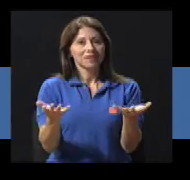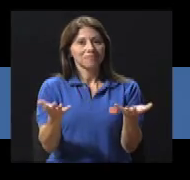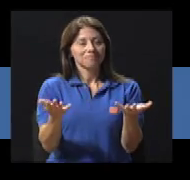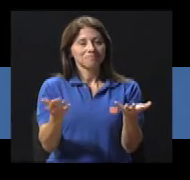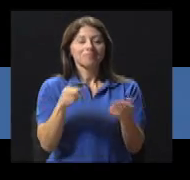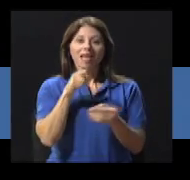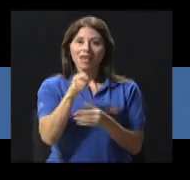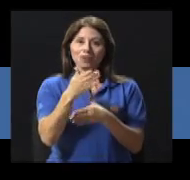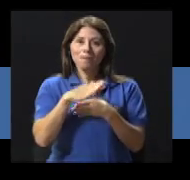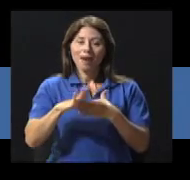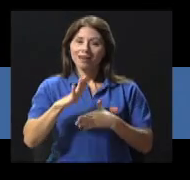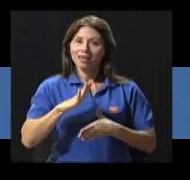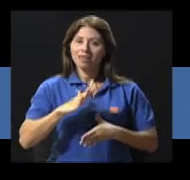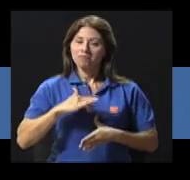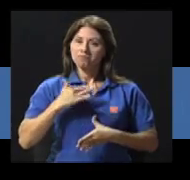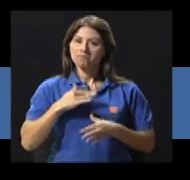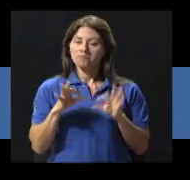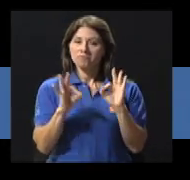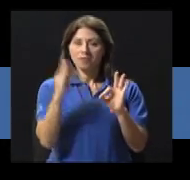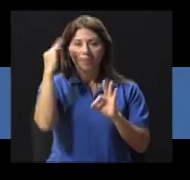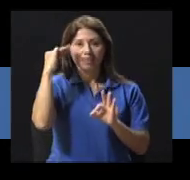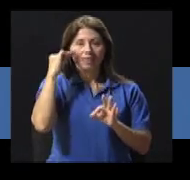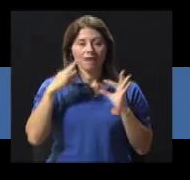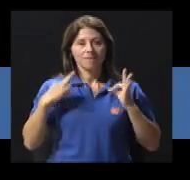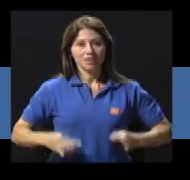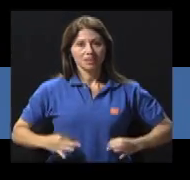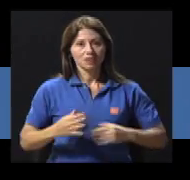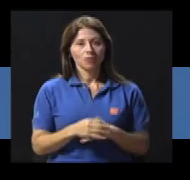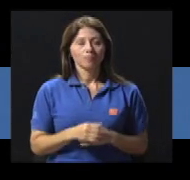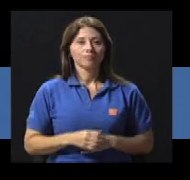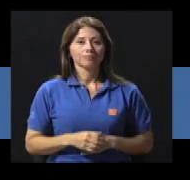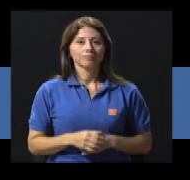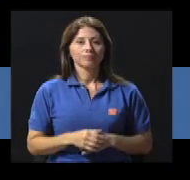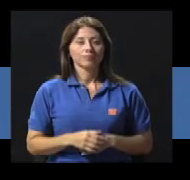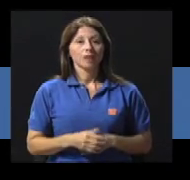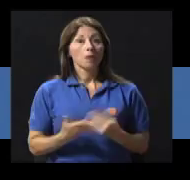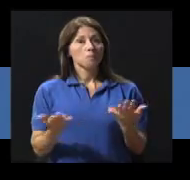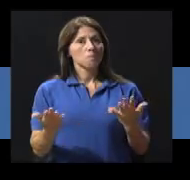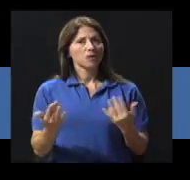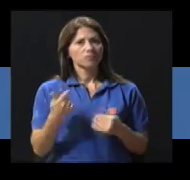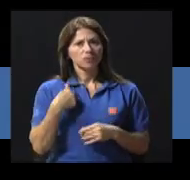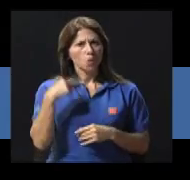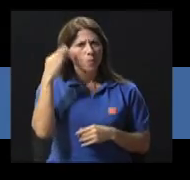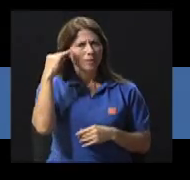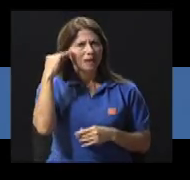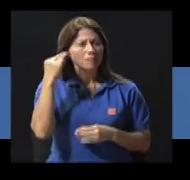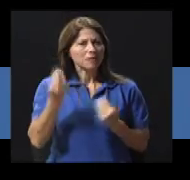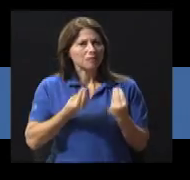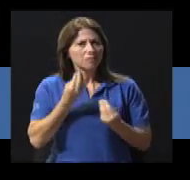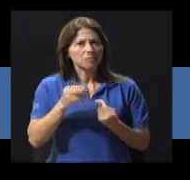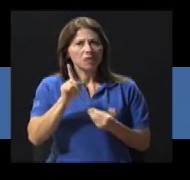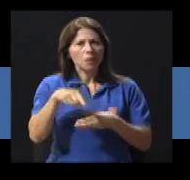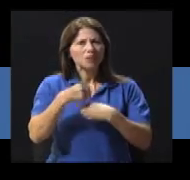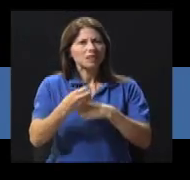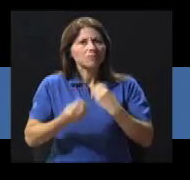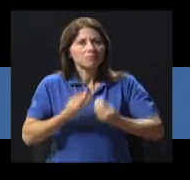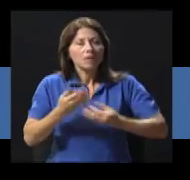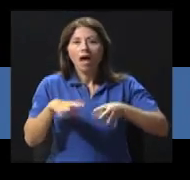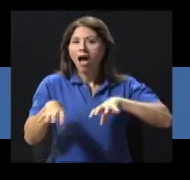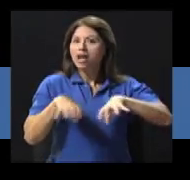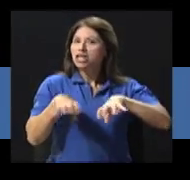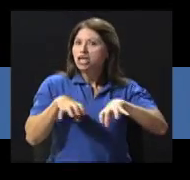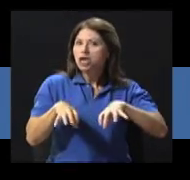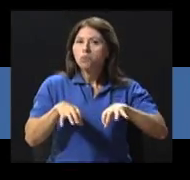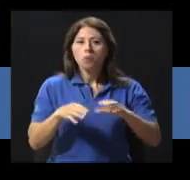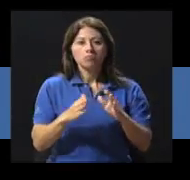también, creo yo que es parte de mi bienestar mental y físico. Yo creo que mentalmente lo que uno tiene que hacer es